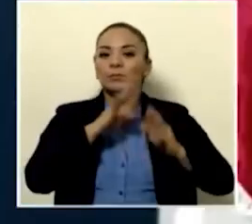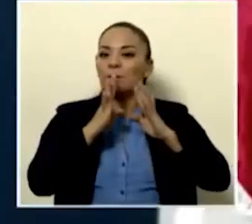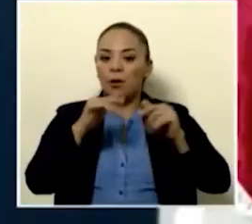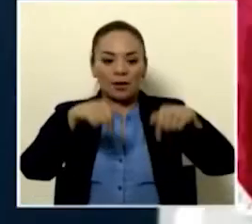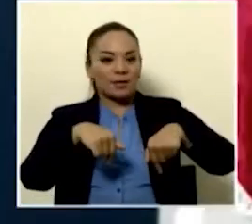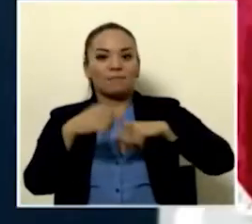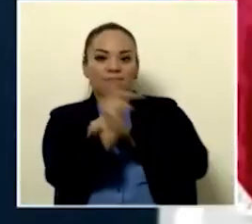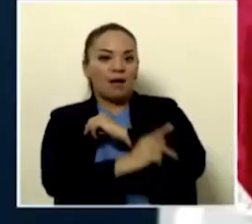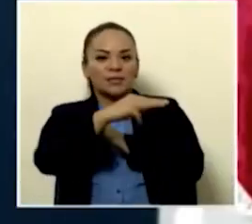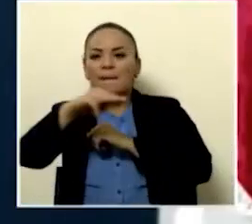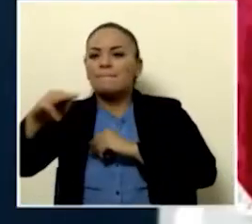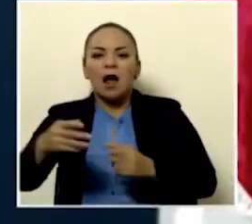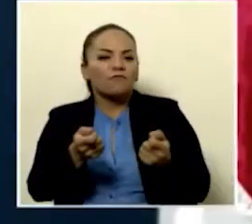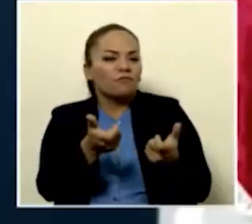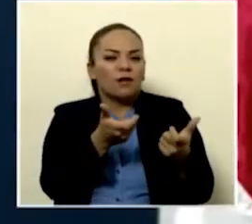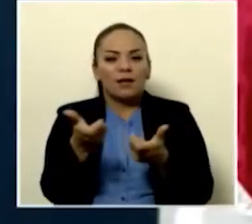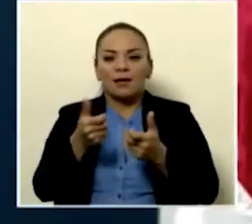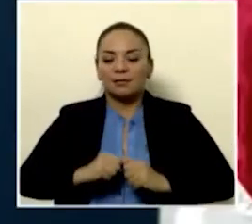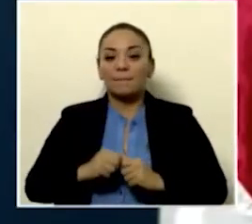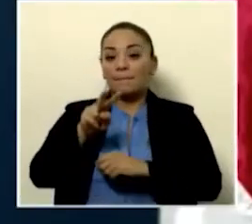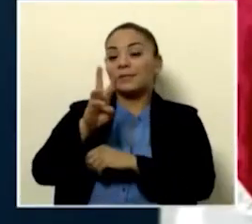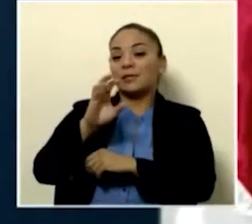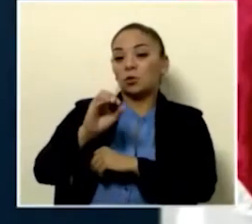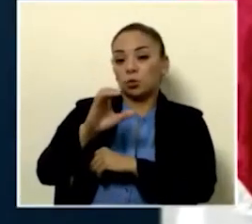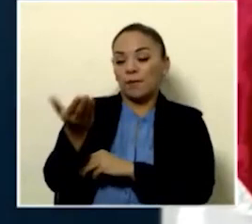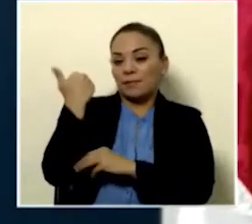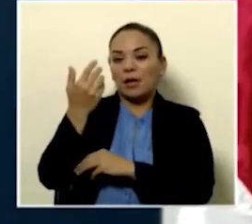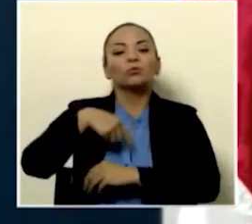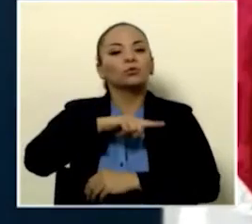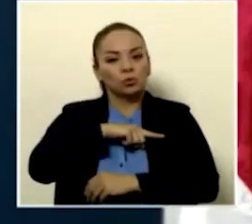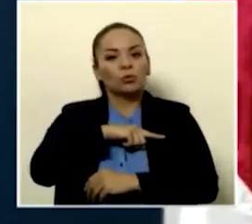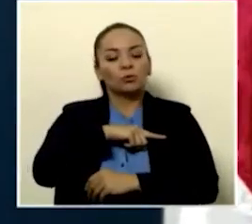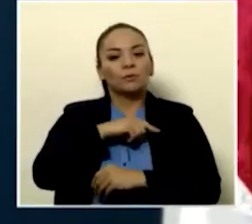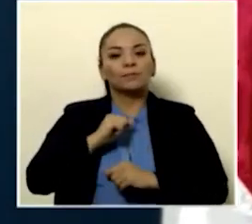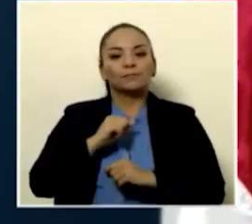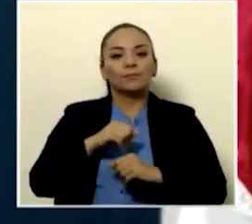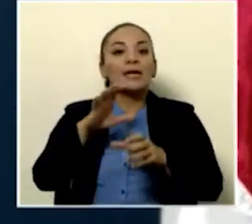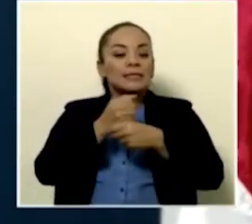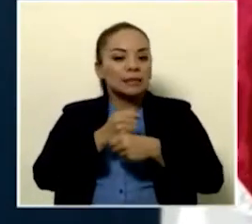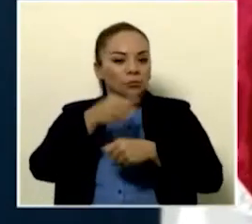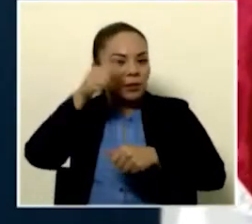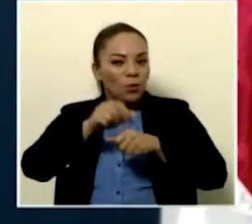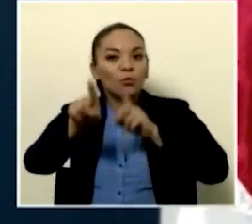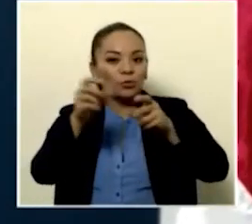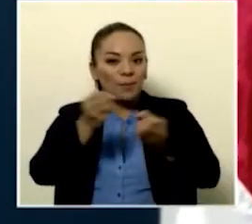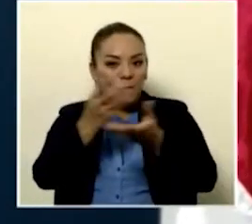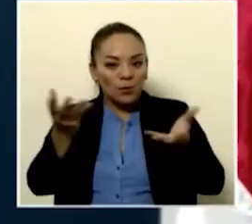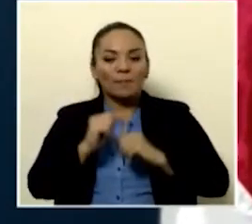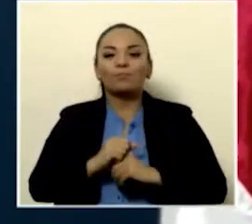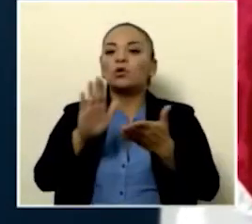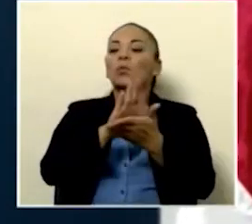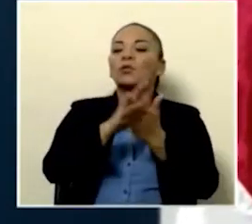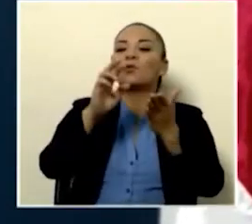Dios en nuestros mares. El 26 de octubre pasado llevamos a consulta pública, ustedes se acuerdan del anuncio, la reforma